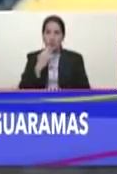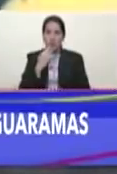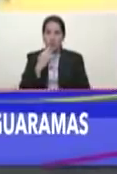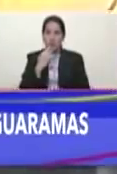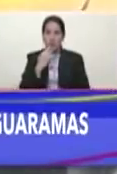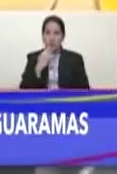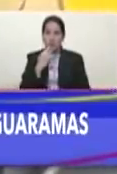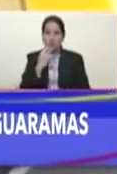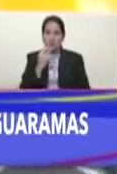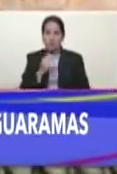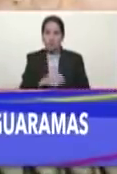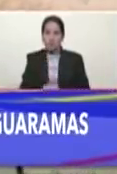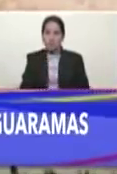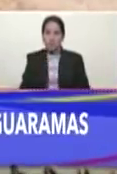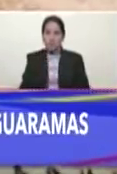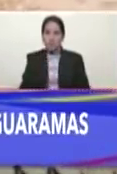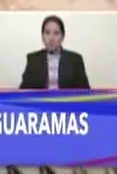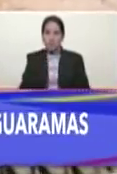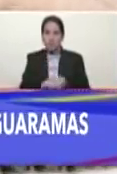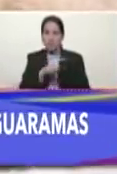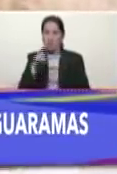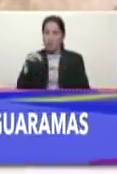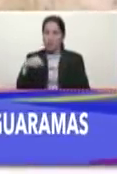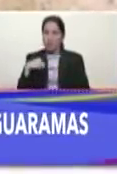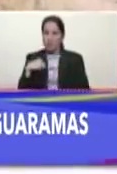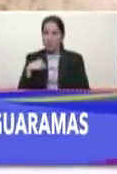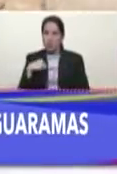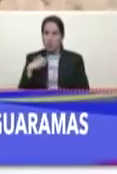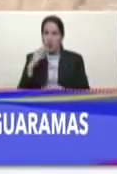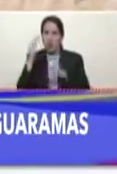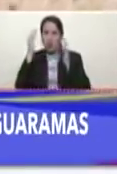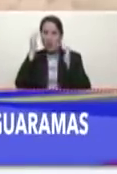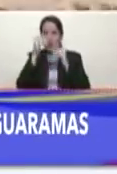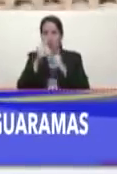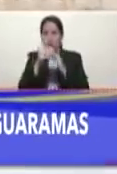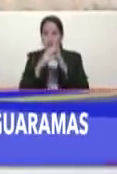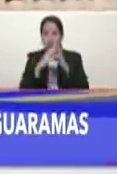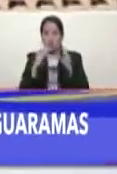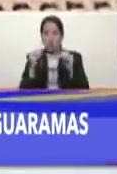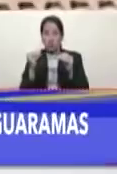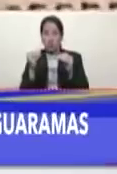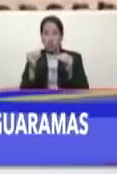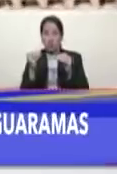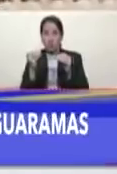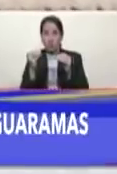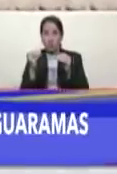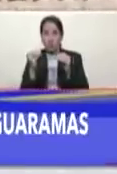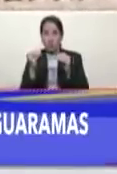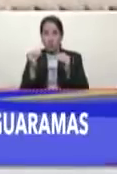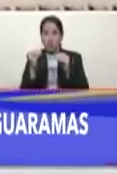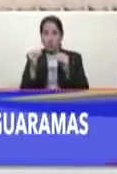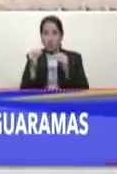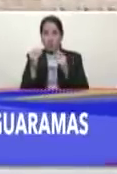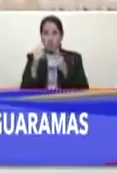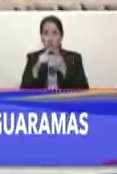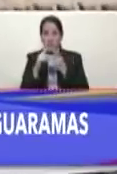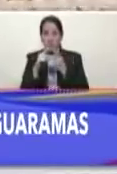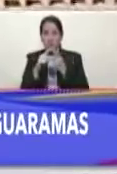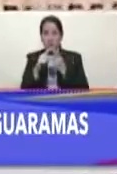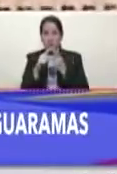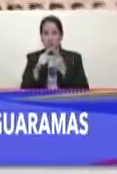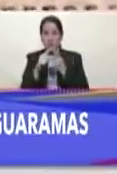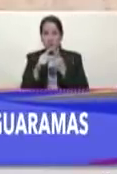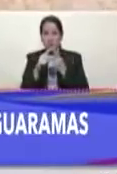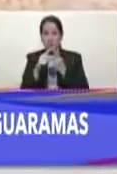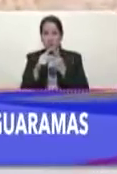de esta planta estamos nosotros cumpliendo todo el encadenamiento productivo. En primer lugar, por